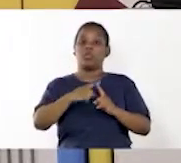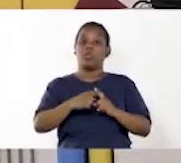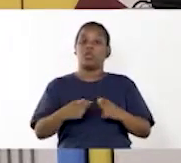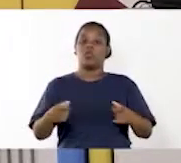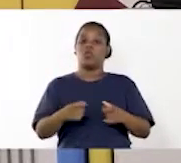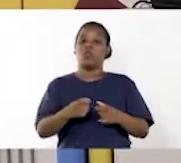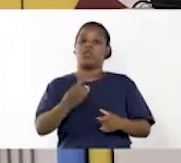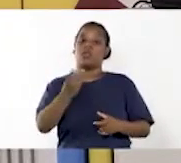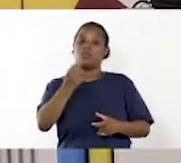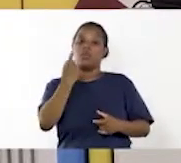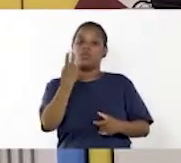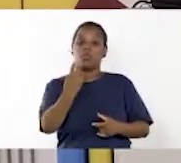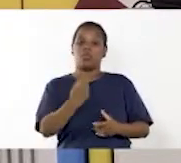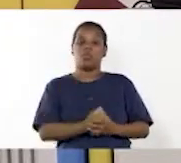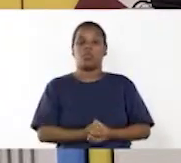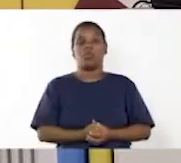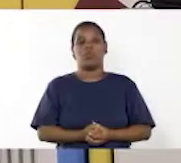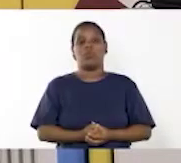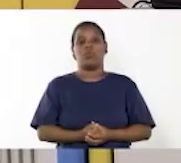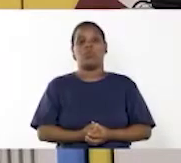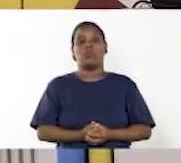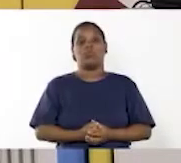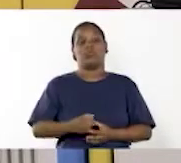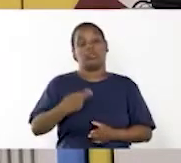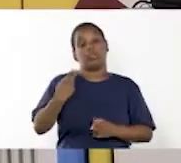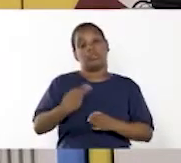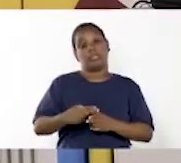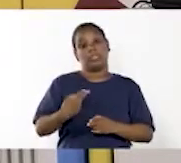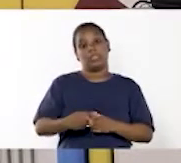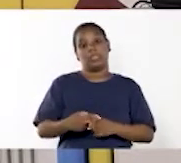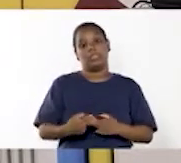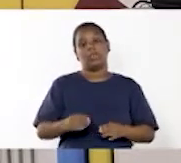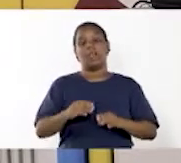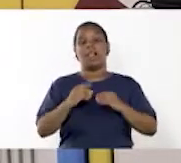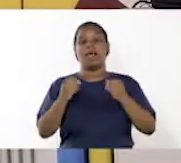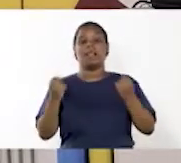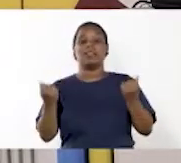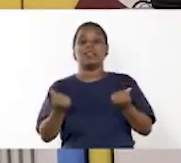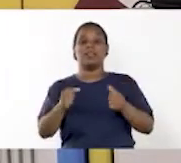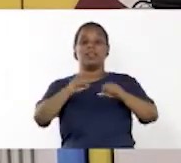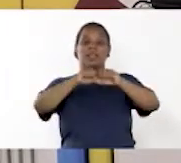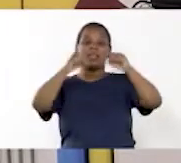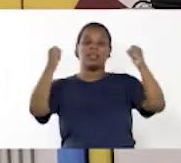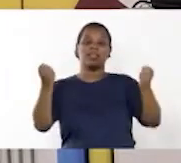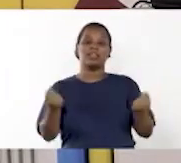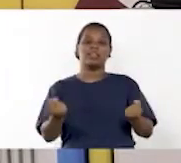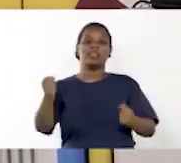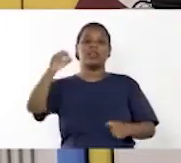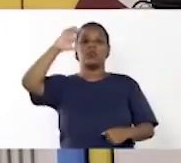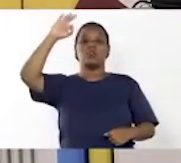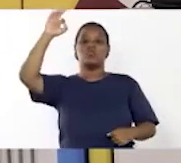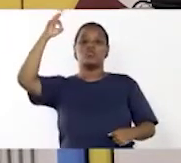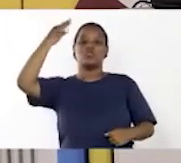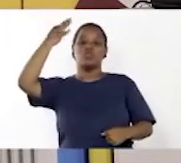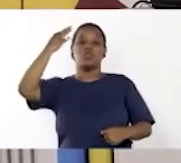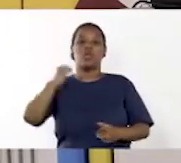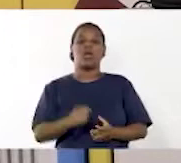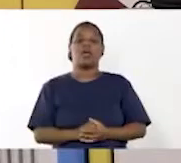La unidad 2 es la que se nombra la Tierra en el sistema solar. Por lo